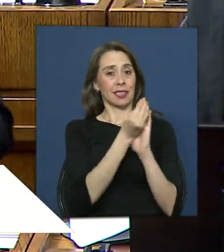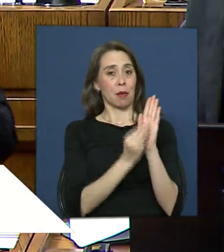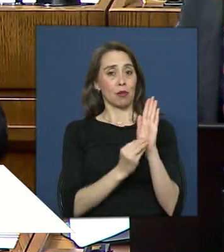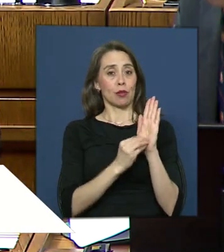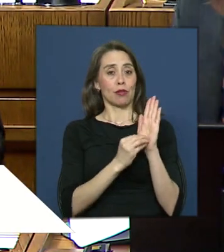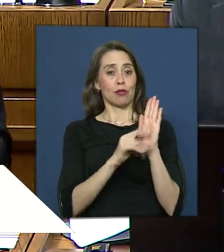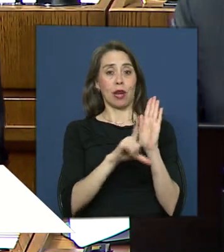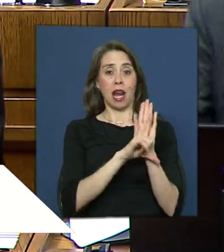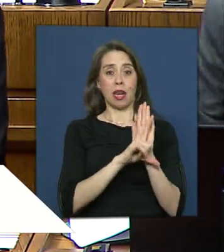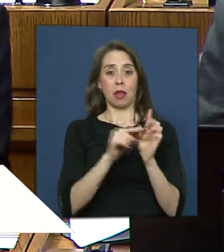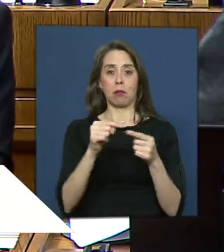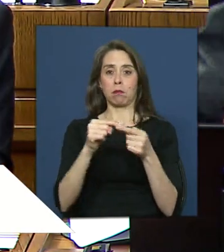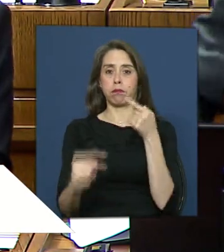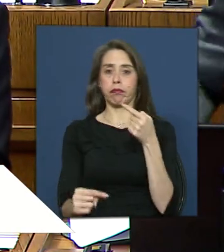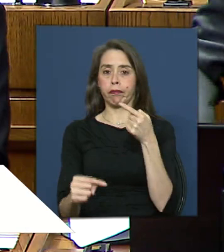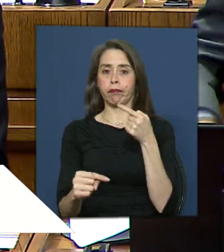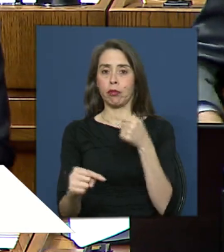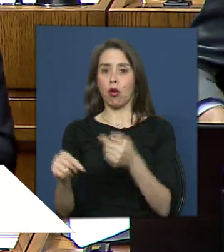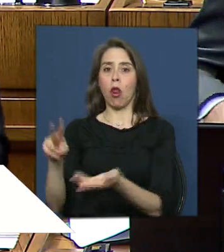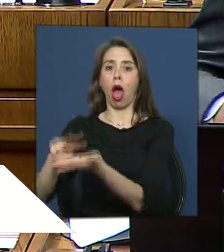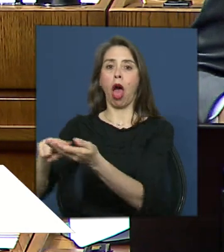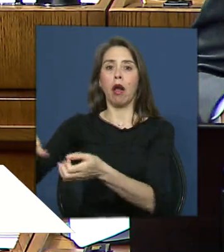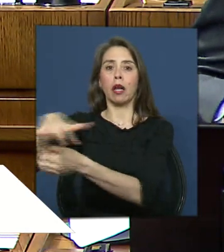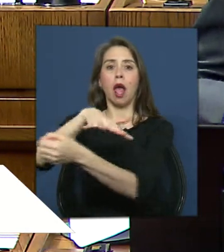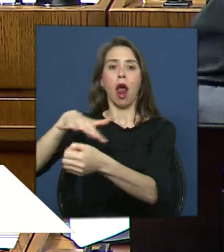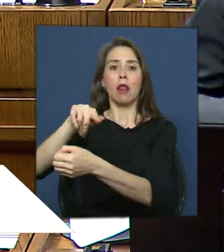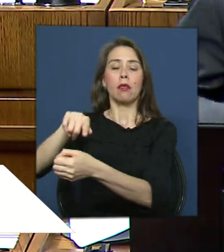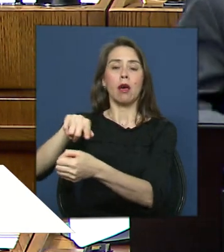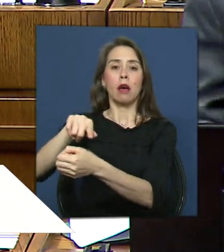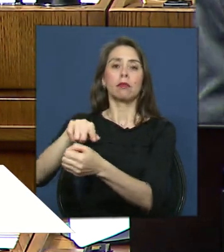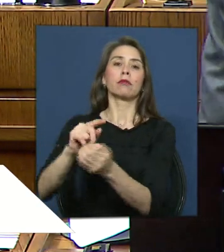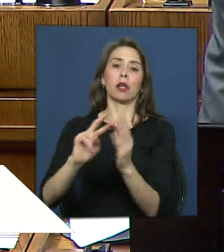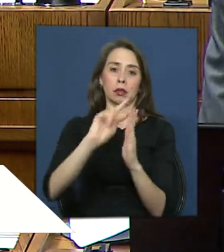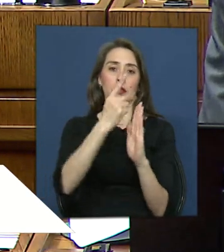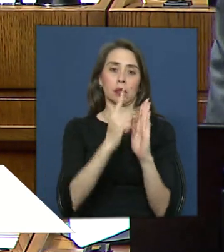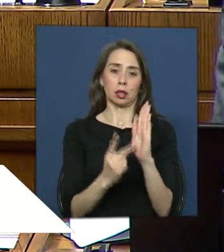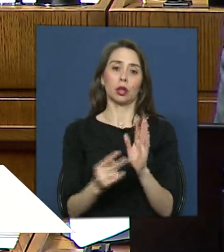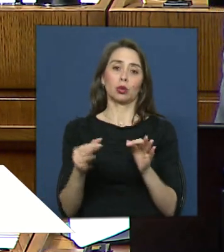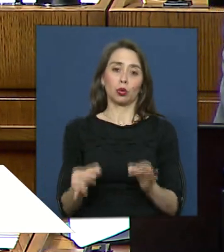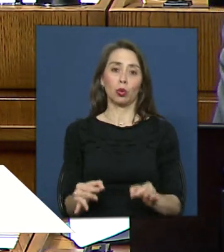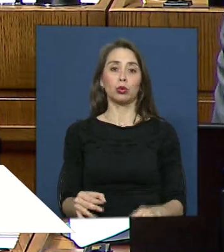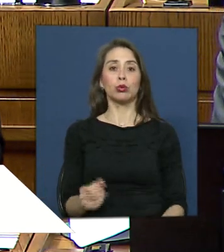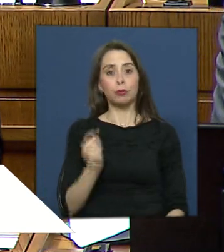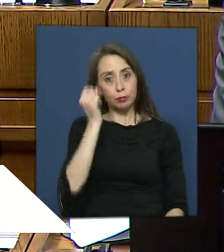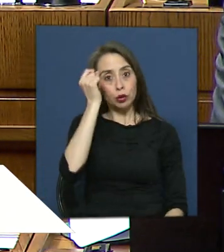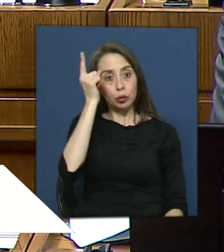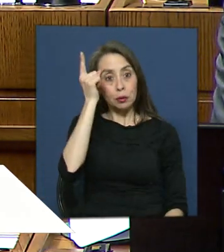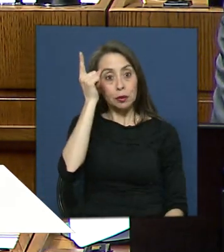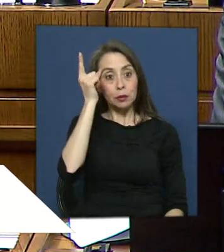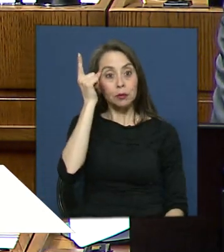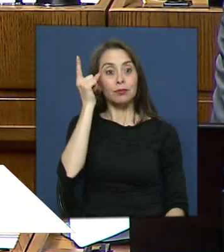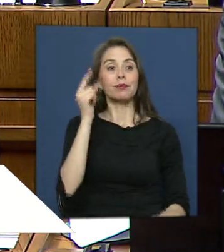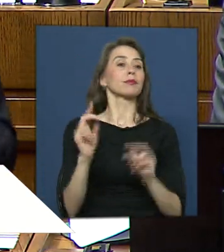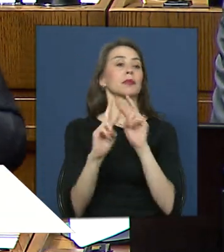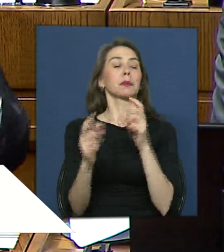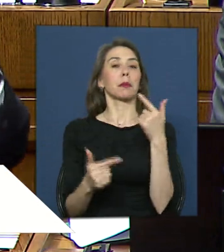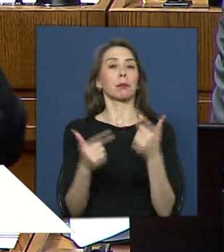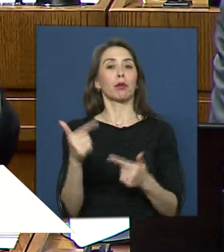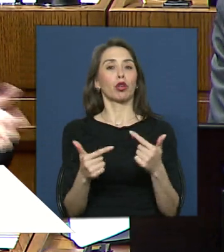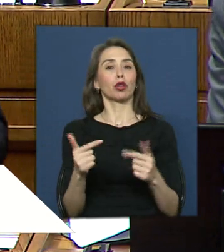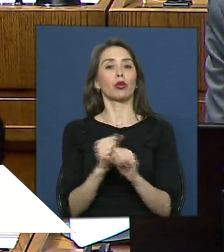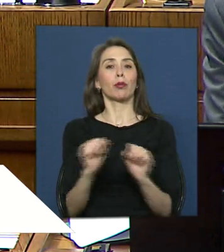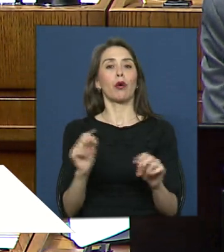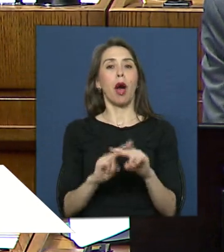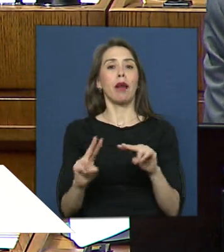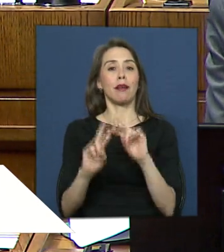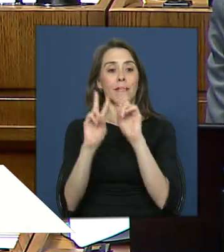yo creo que es justo y es necesario repararlo. Yo entiendo que por consideraciones políticas todavía no se puede reparar este